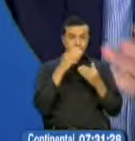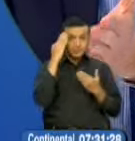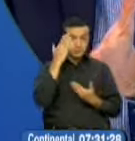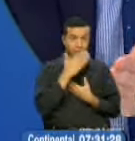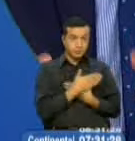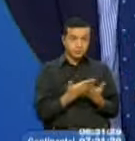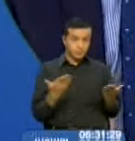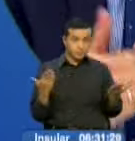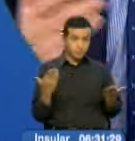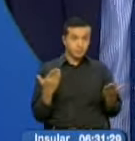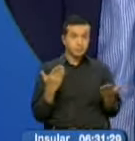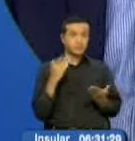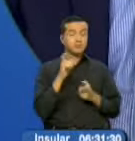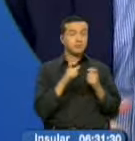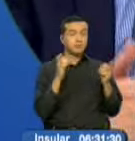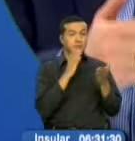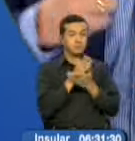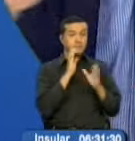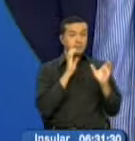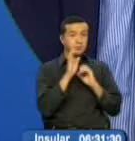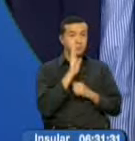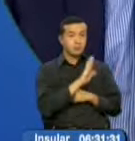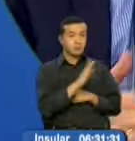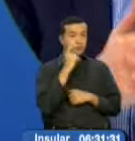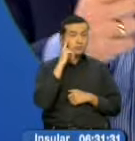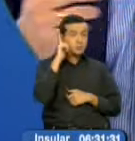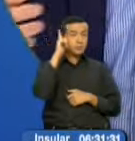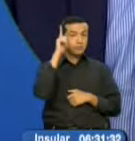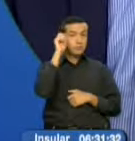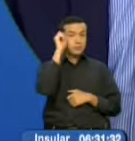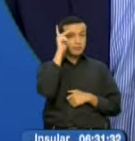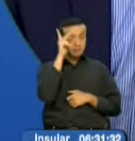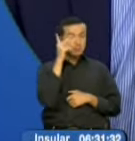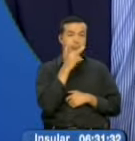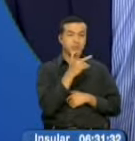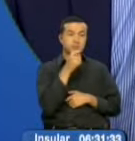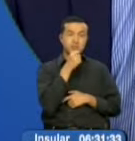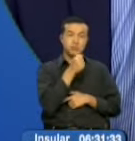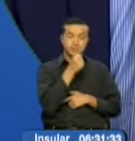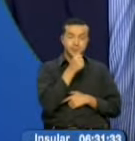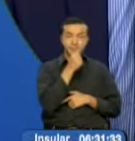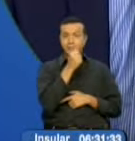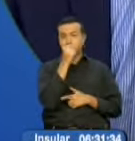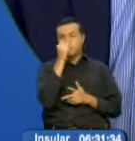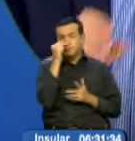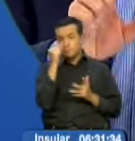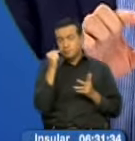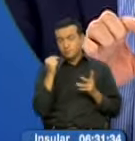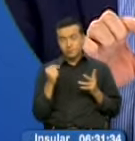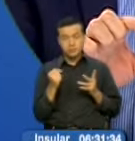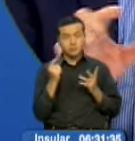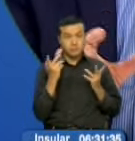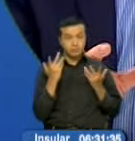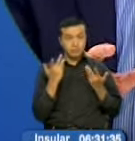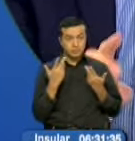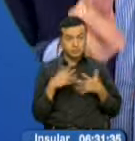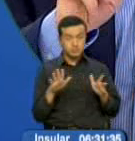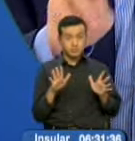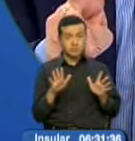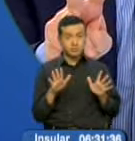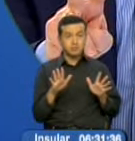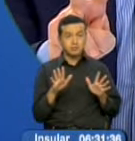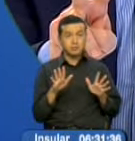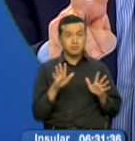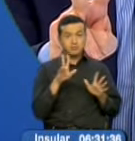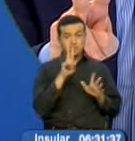por lo menos los que asistan, los medios de comunicación, líderes de opinión, periodistas, etcétera, etcétera, ¿con esto se cumpliría